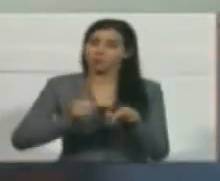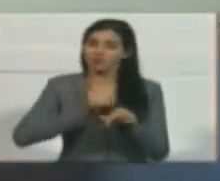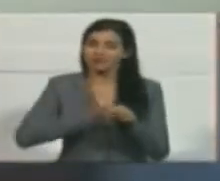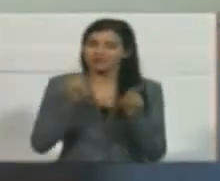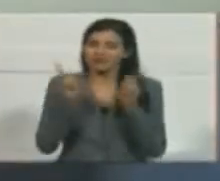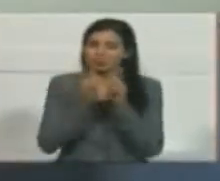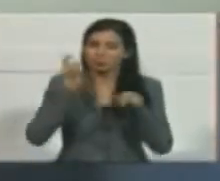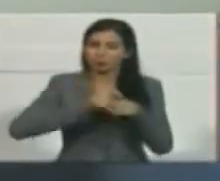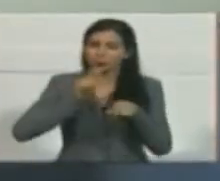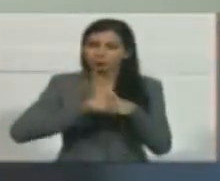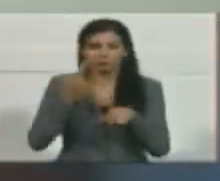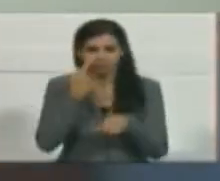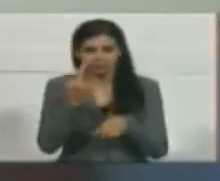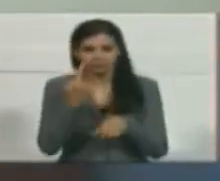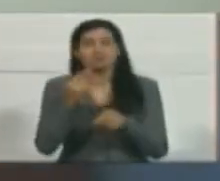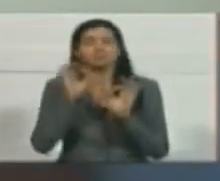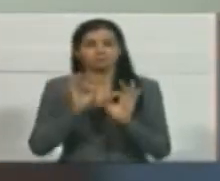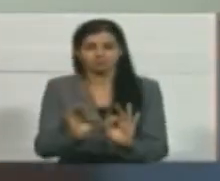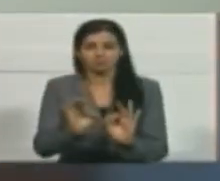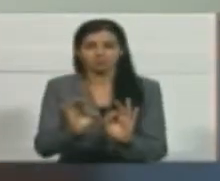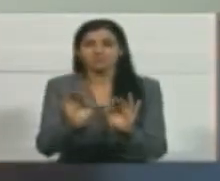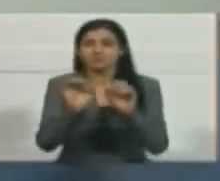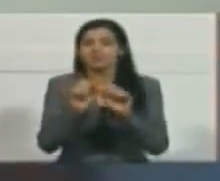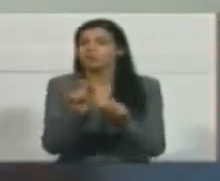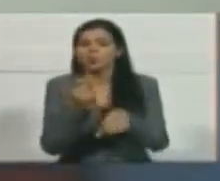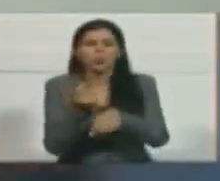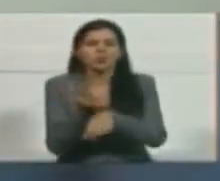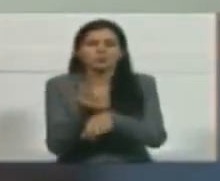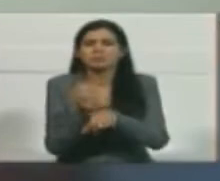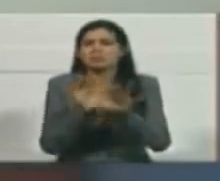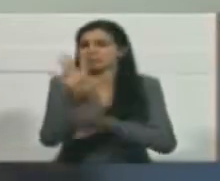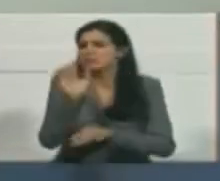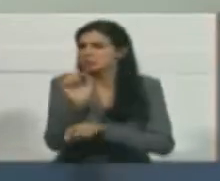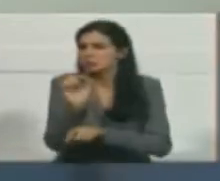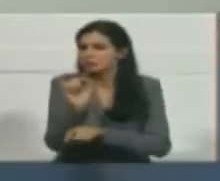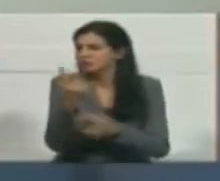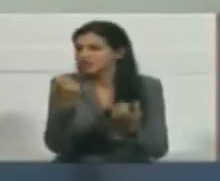al máximo y ustedes van a ver que será así estos... ¿Cuánto nos quedan? ¿15 minutos?